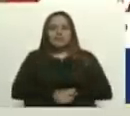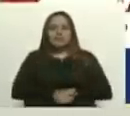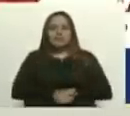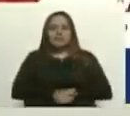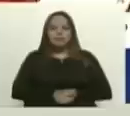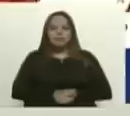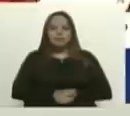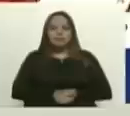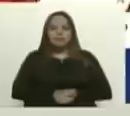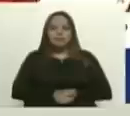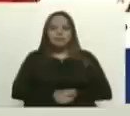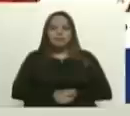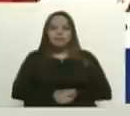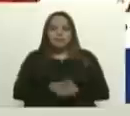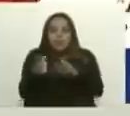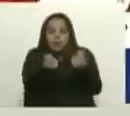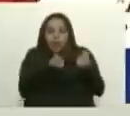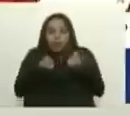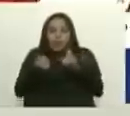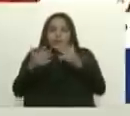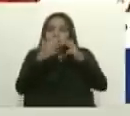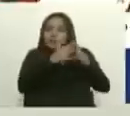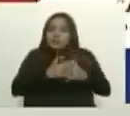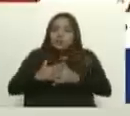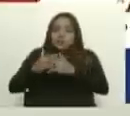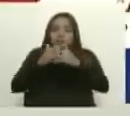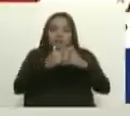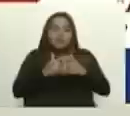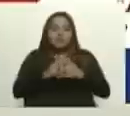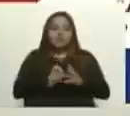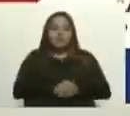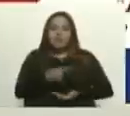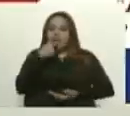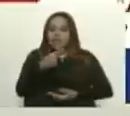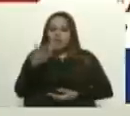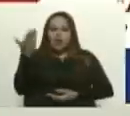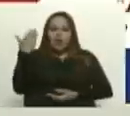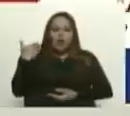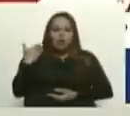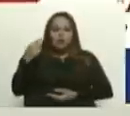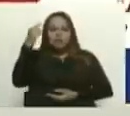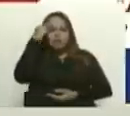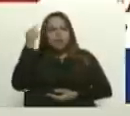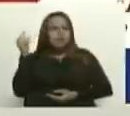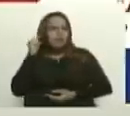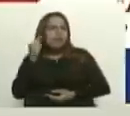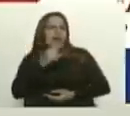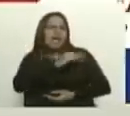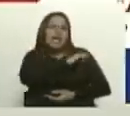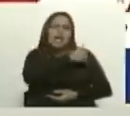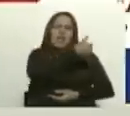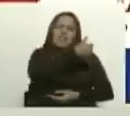la economía estadounidense. O lo dijo en estos días la señora esta que es jefa